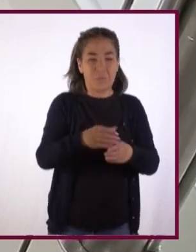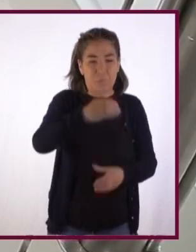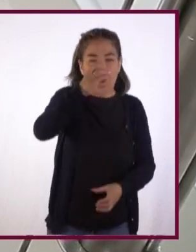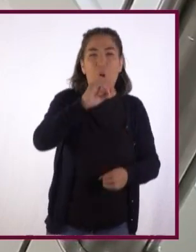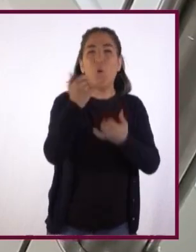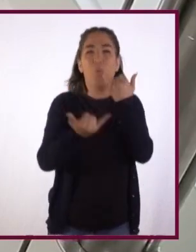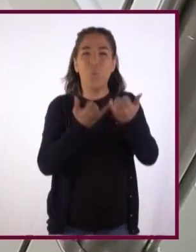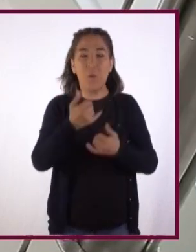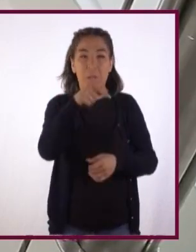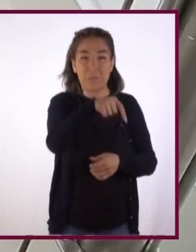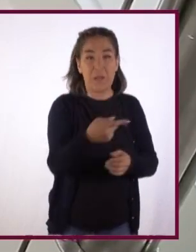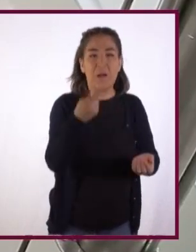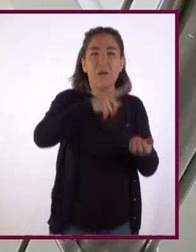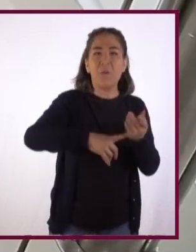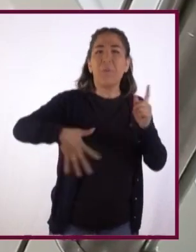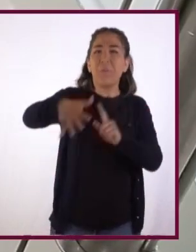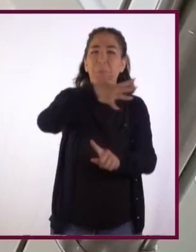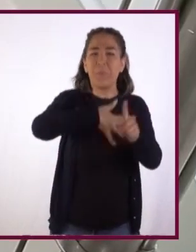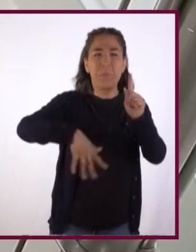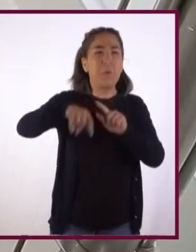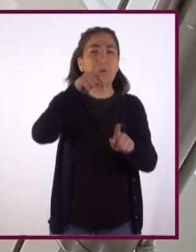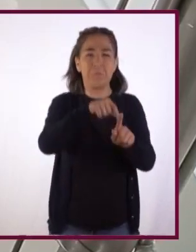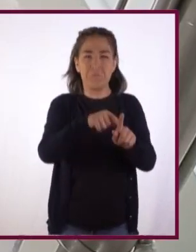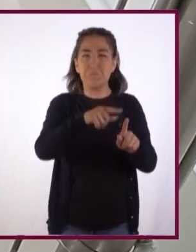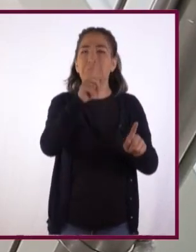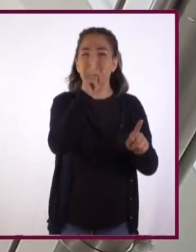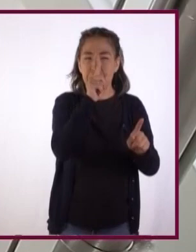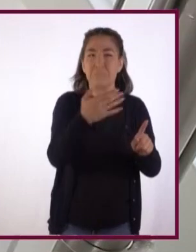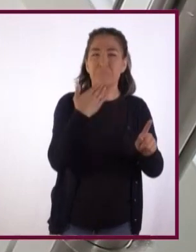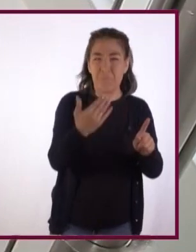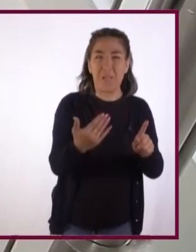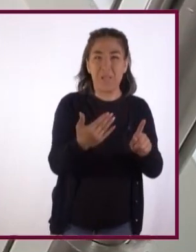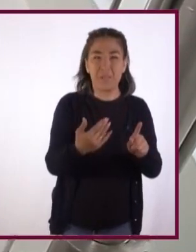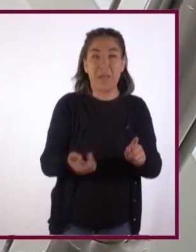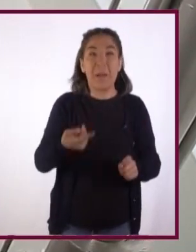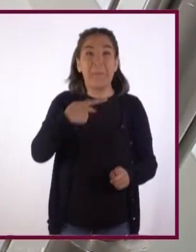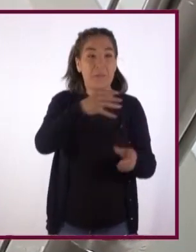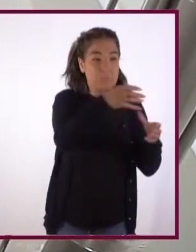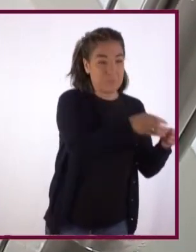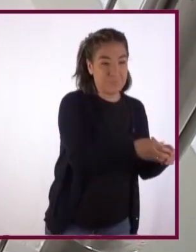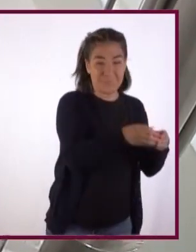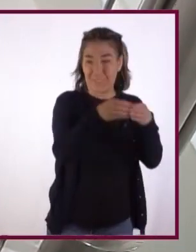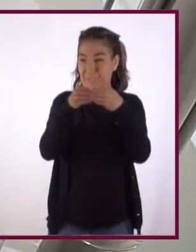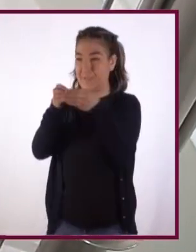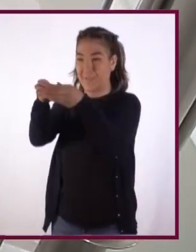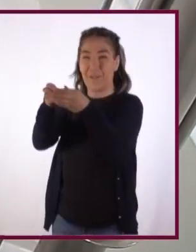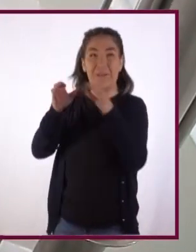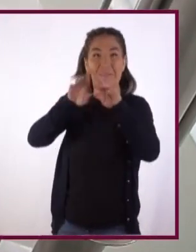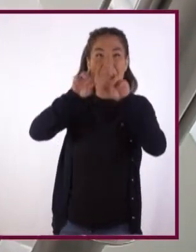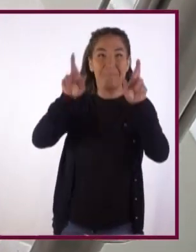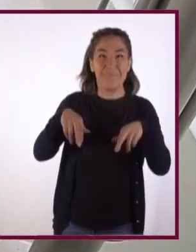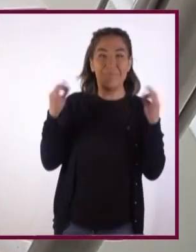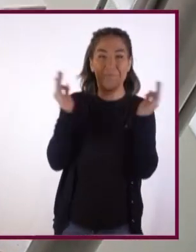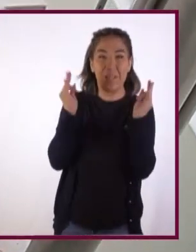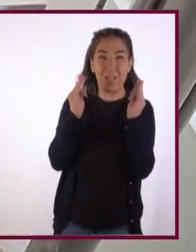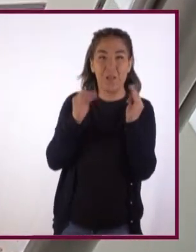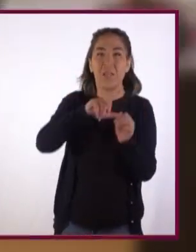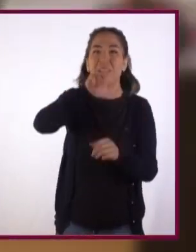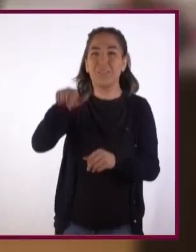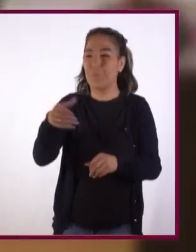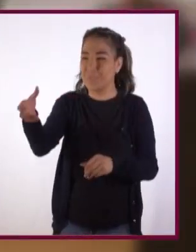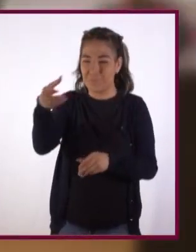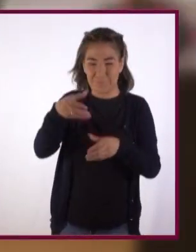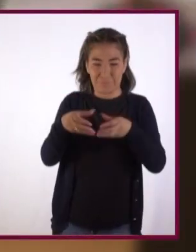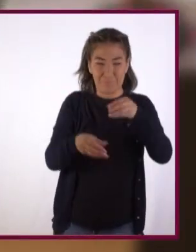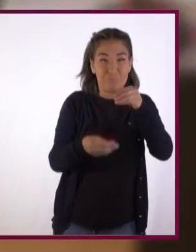botellas, en los juguetes, y a temperatura ambiente lo puedo flexionar muy bien. Pero si lo llevo al congelador y luego lo